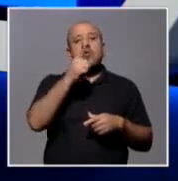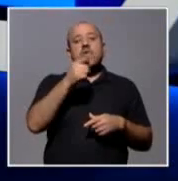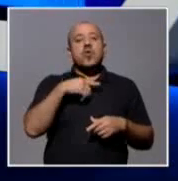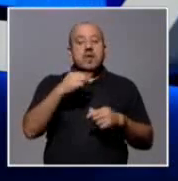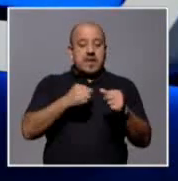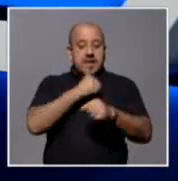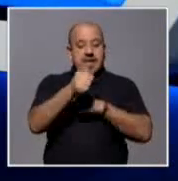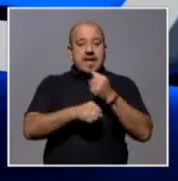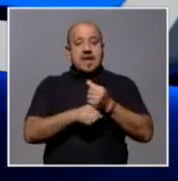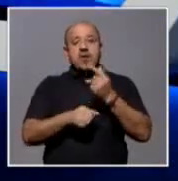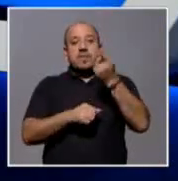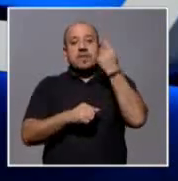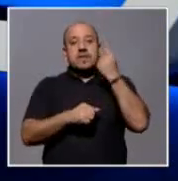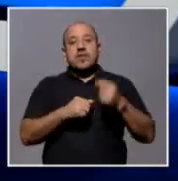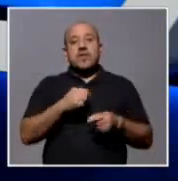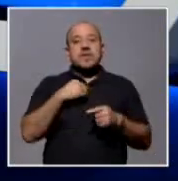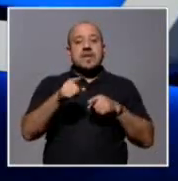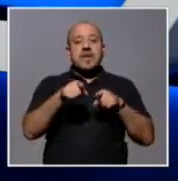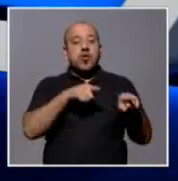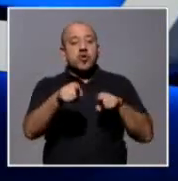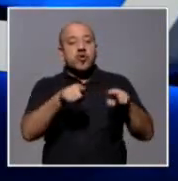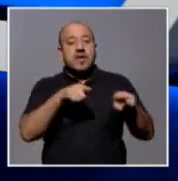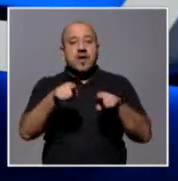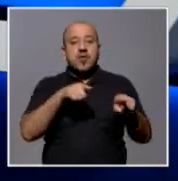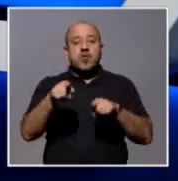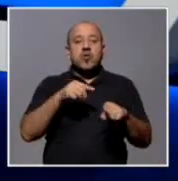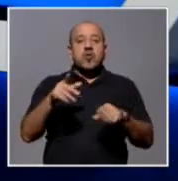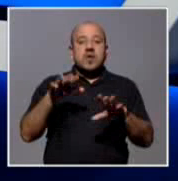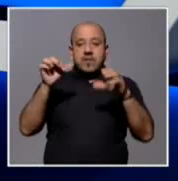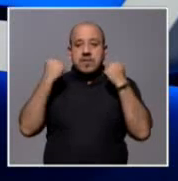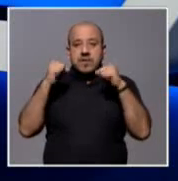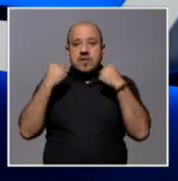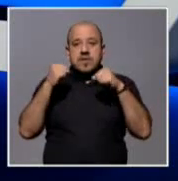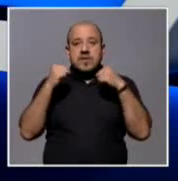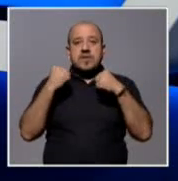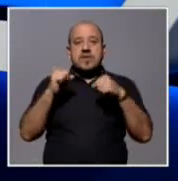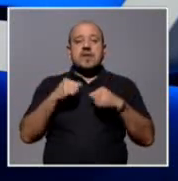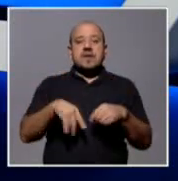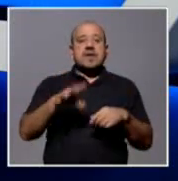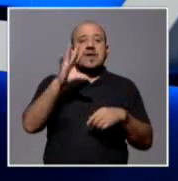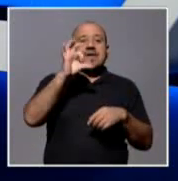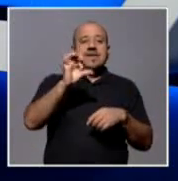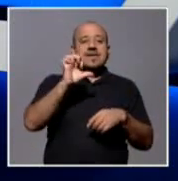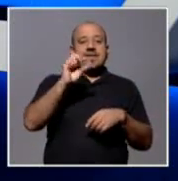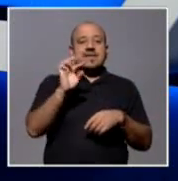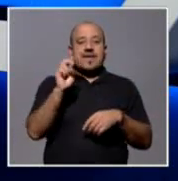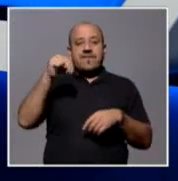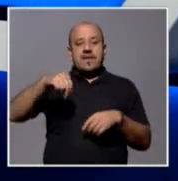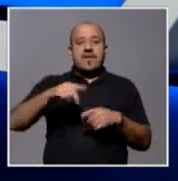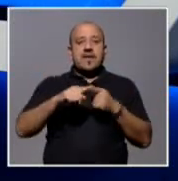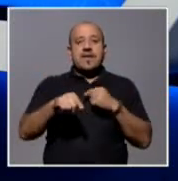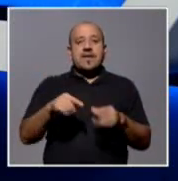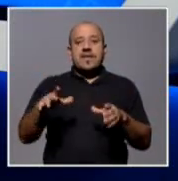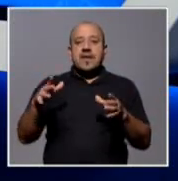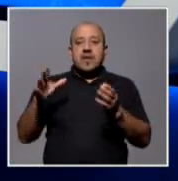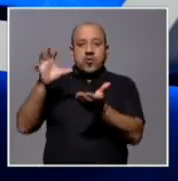año pasado es el coordinador de entrenamientos de la Seven Elite Academy de Utah, que es